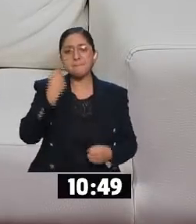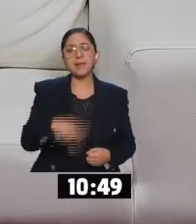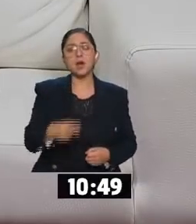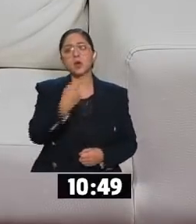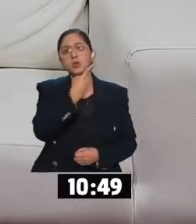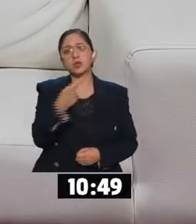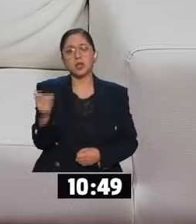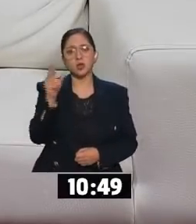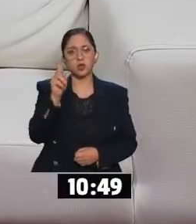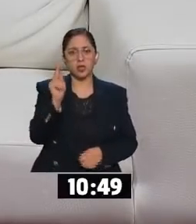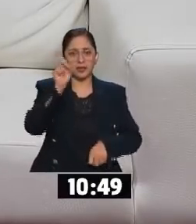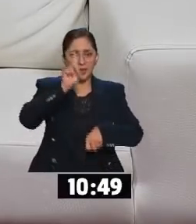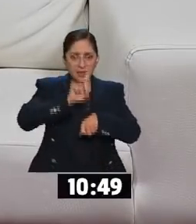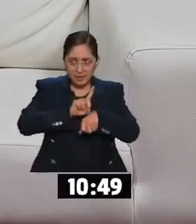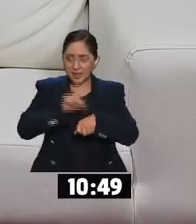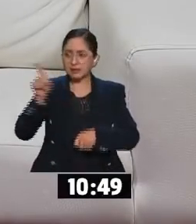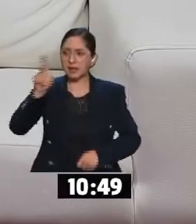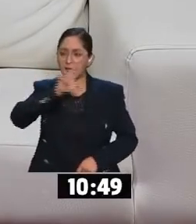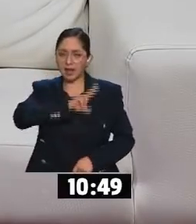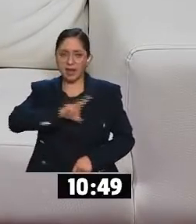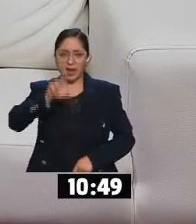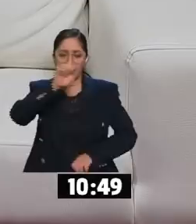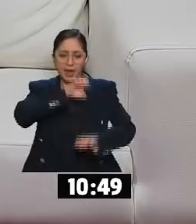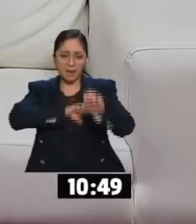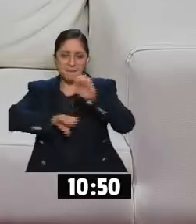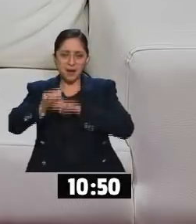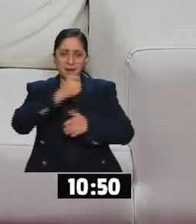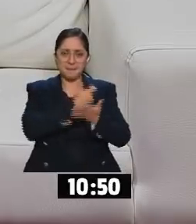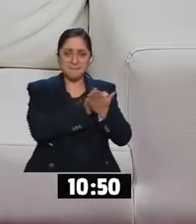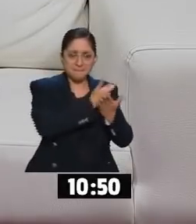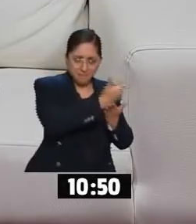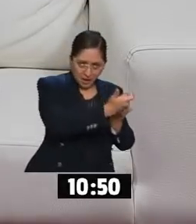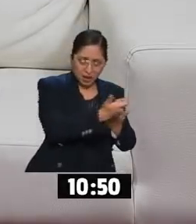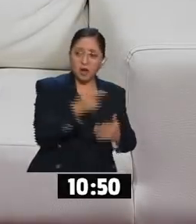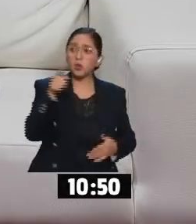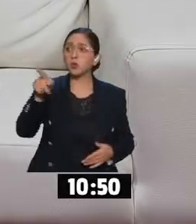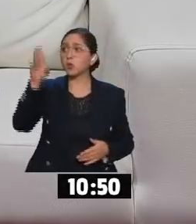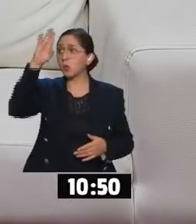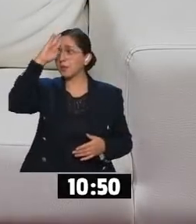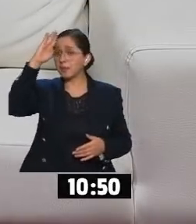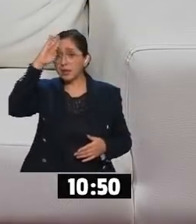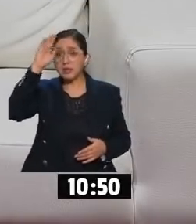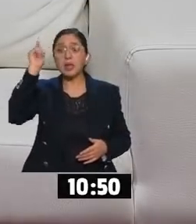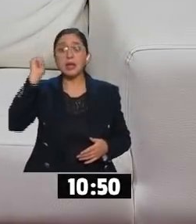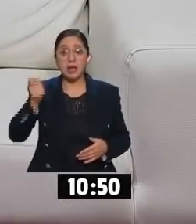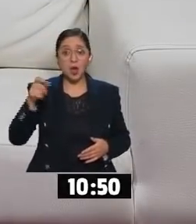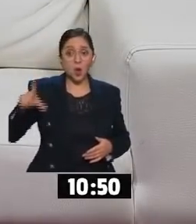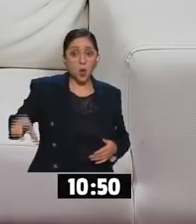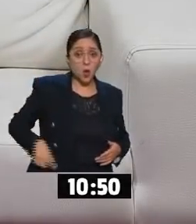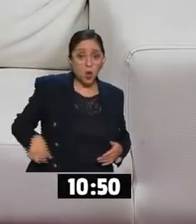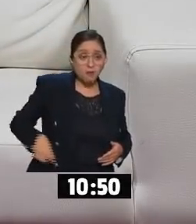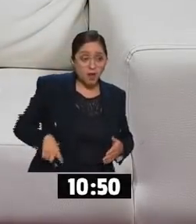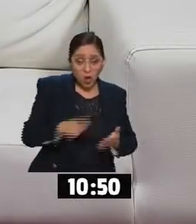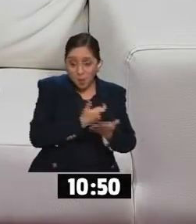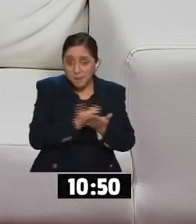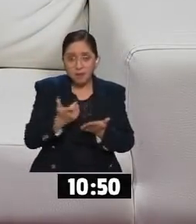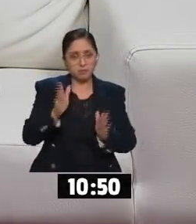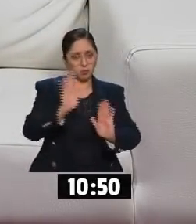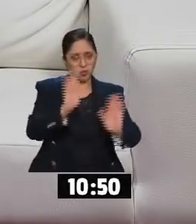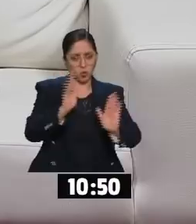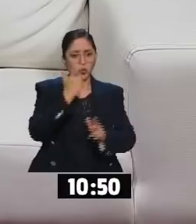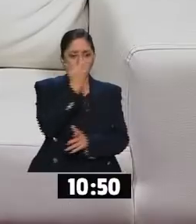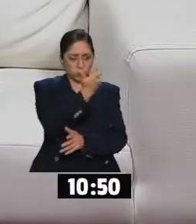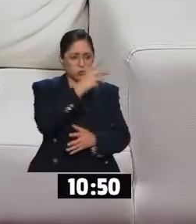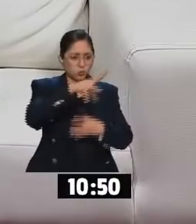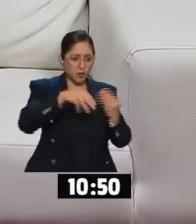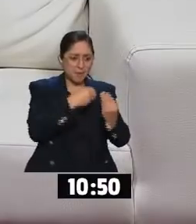privada. La alimentación y el hospedaje. Para que no digan que le costó al pueblo y que la fregaron. No, o sea, todo ya está cubierto. Ese